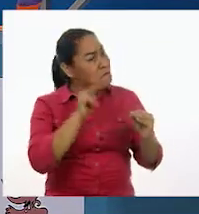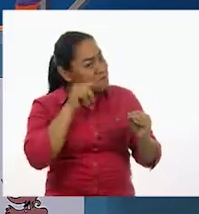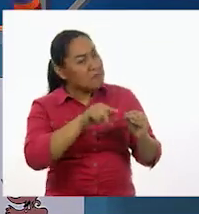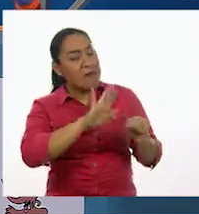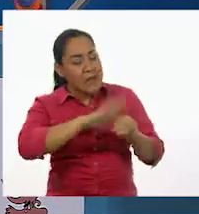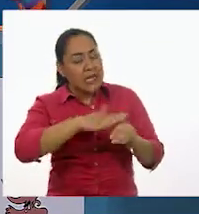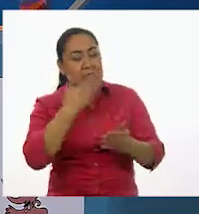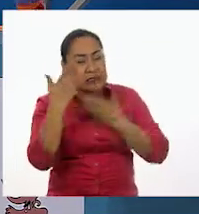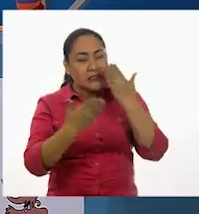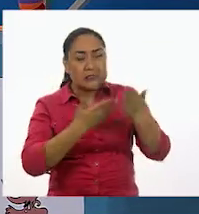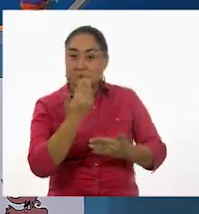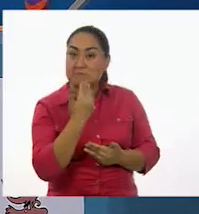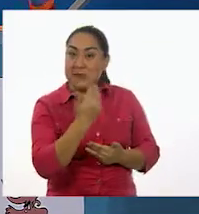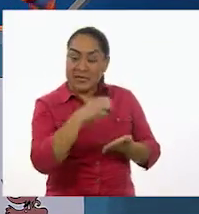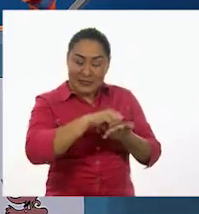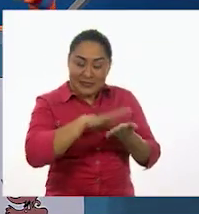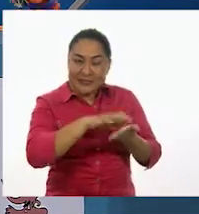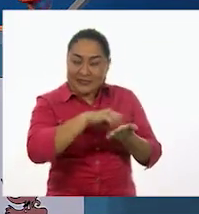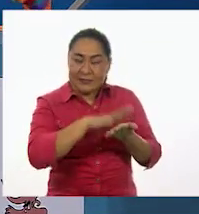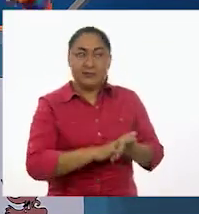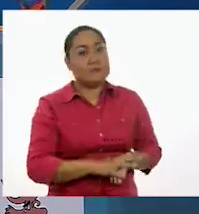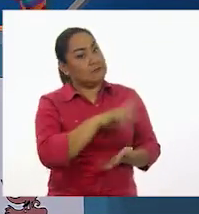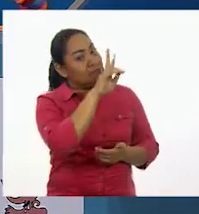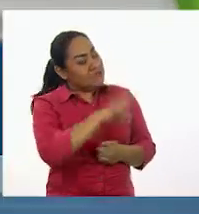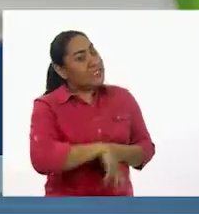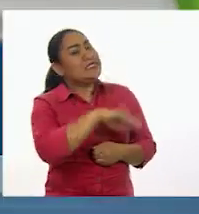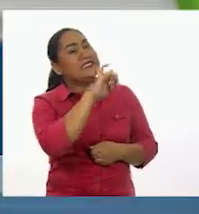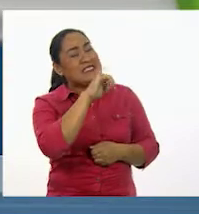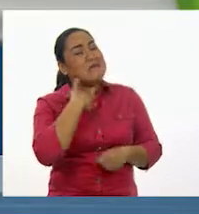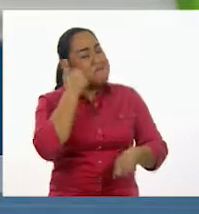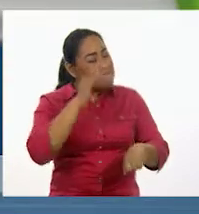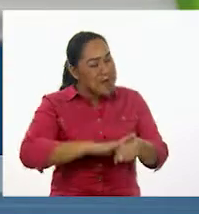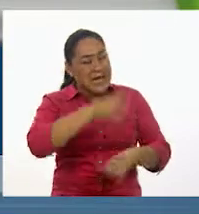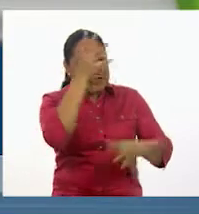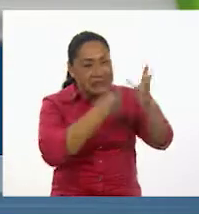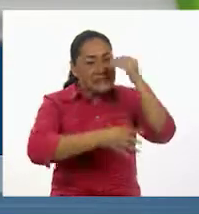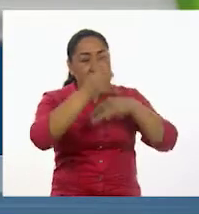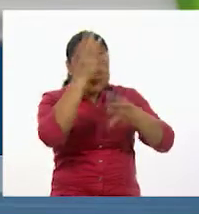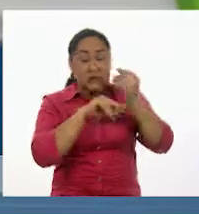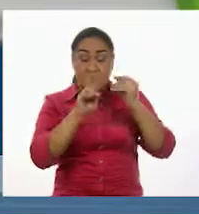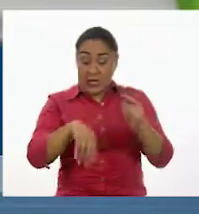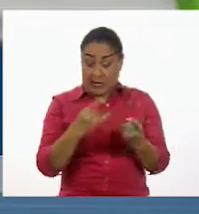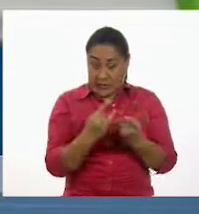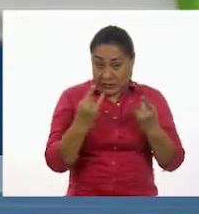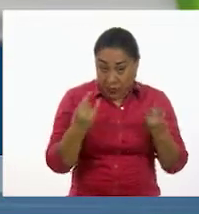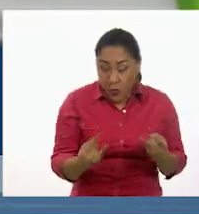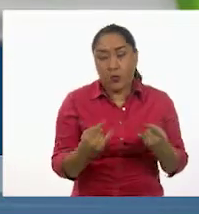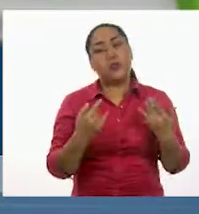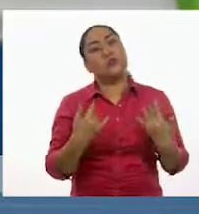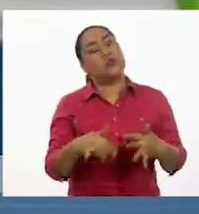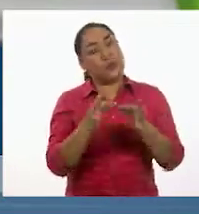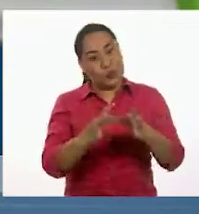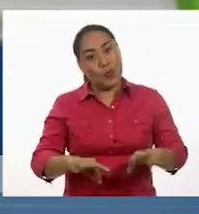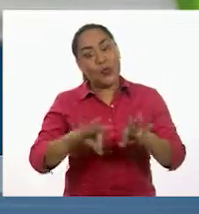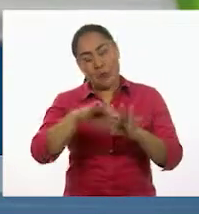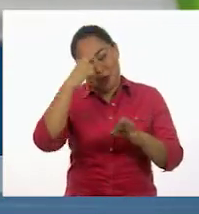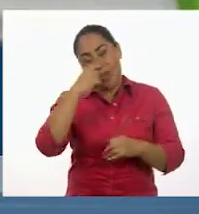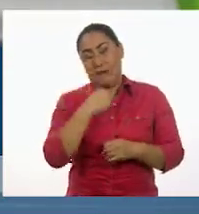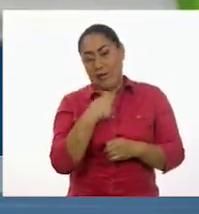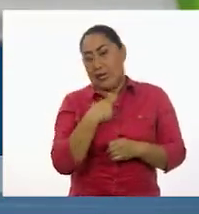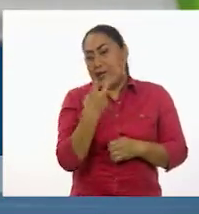¿eh? Claro, maestra. La verdad quiero seguir mejorando en mis aprendizajes, porque la historia me parece muy importante y por